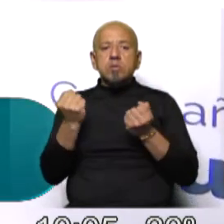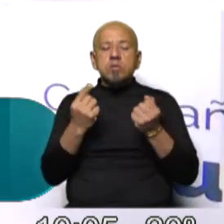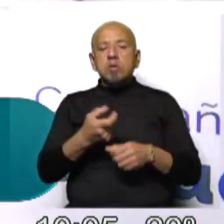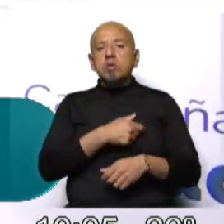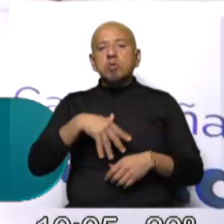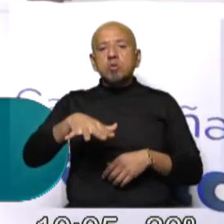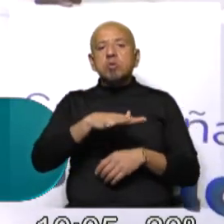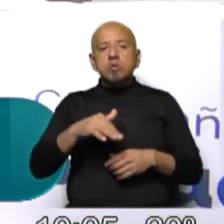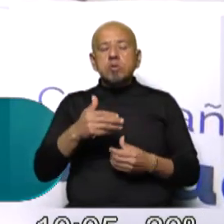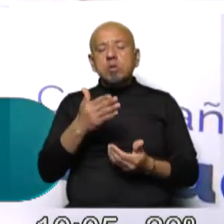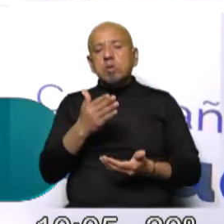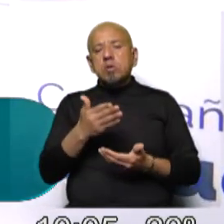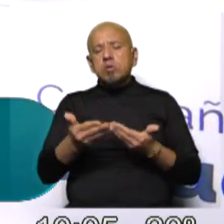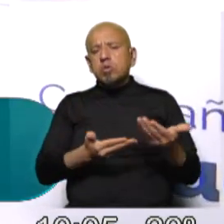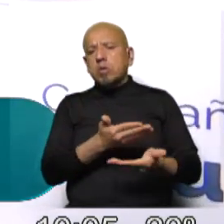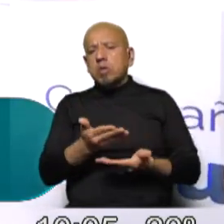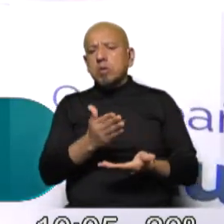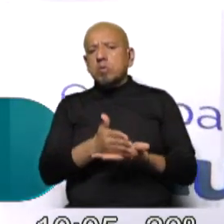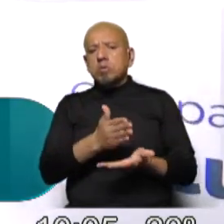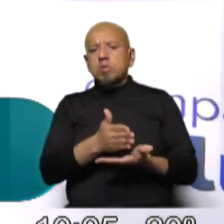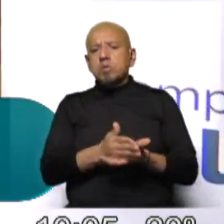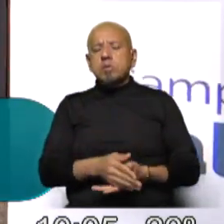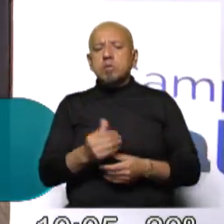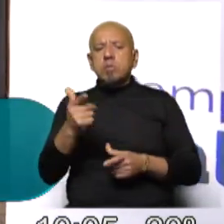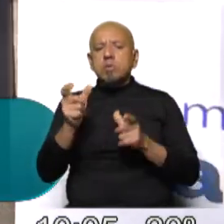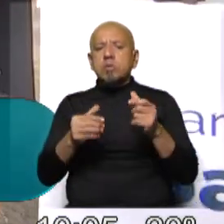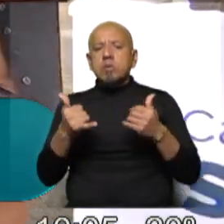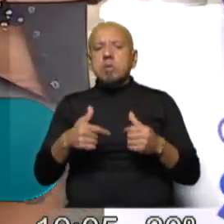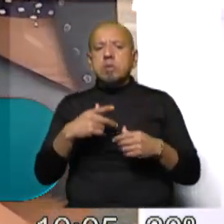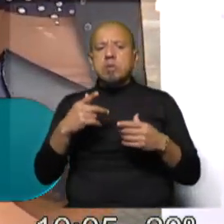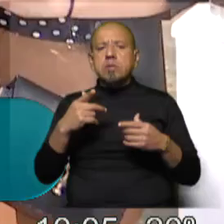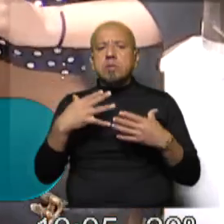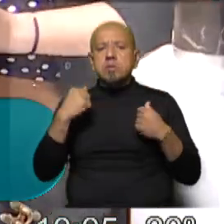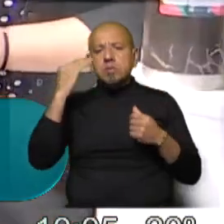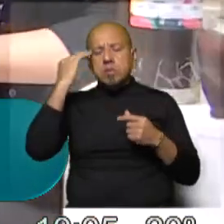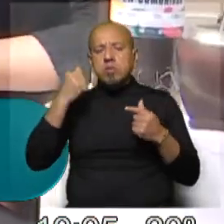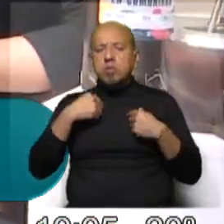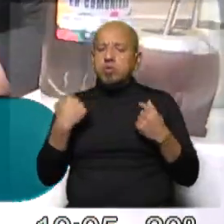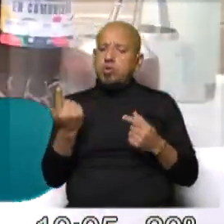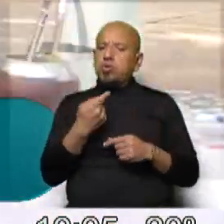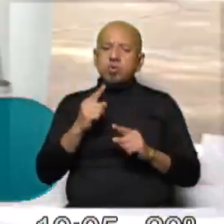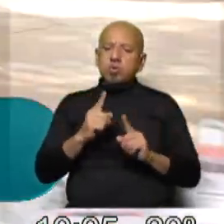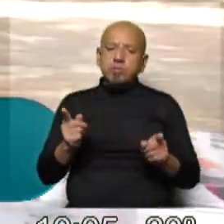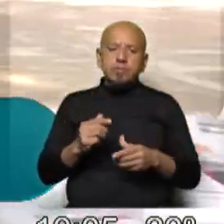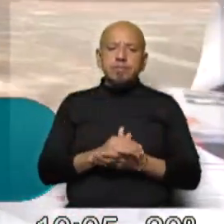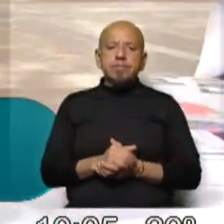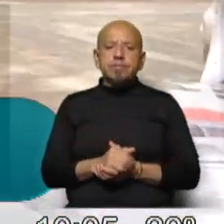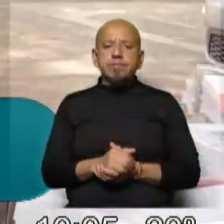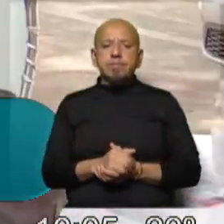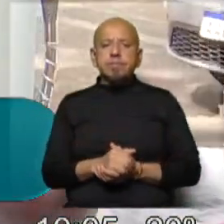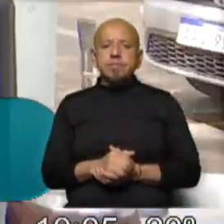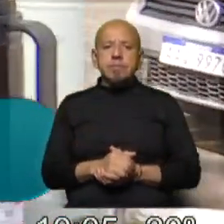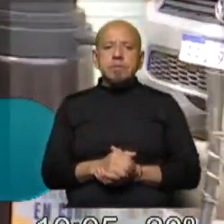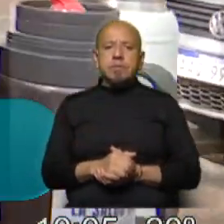que emprendimientos que se han hecho con personas que presentan problemas de salud mental, pero nosotros no. Bien, bueno, ¿cómo surgió esta